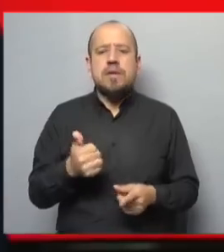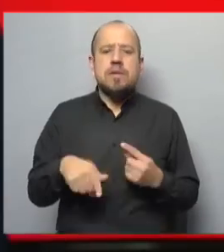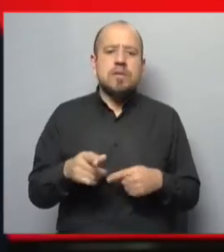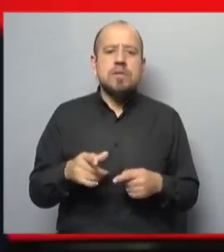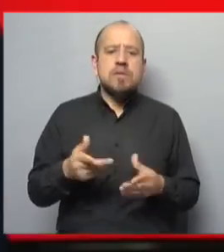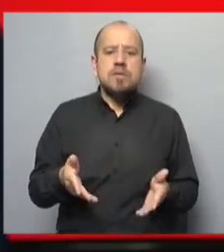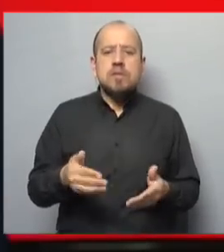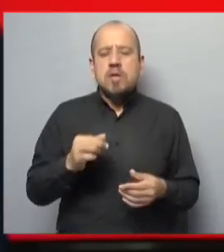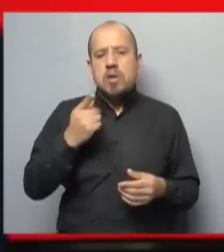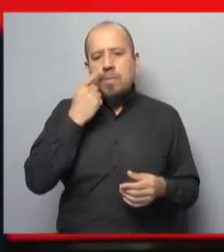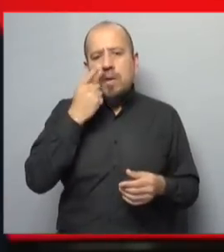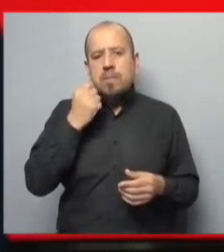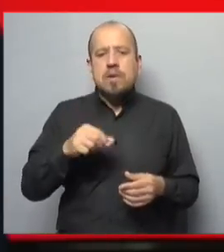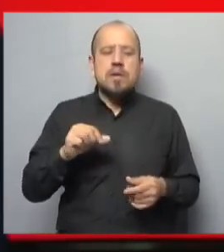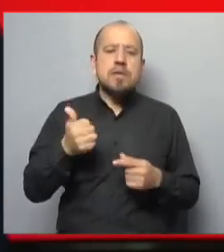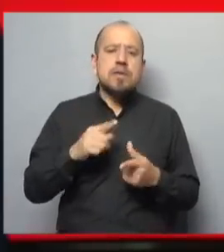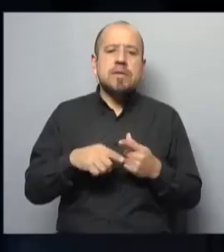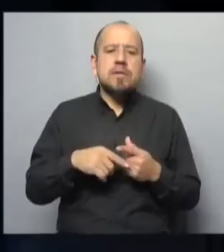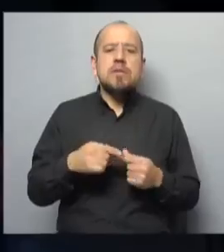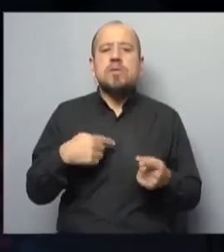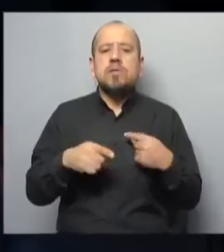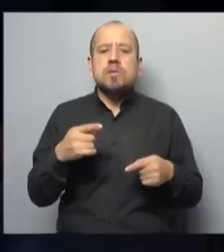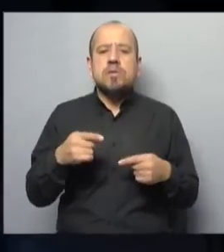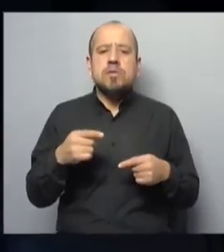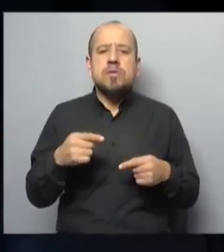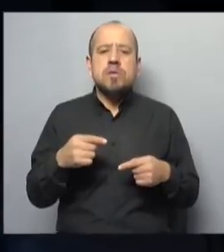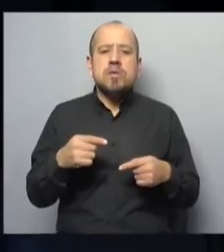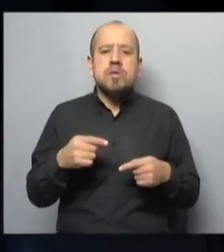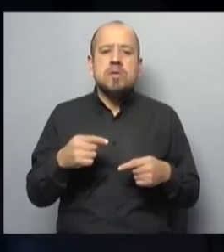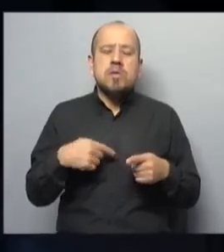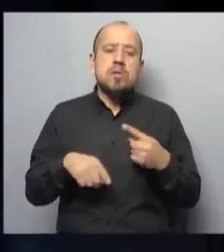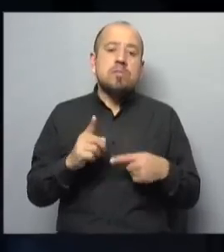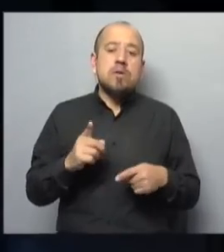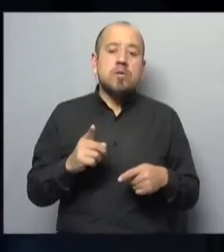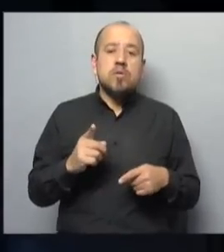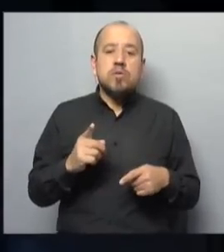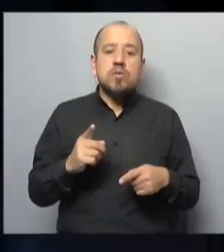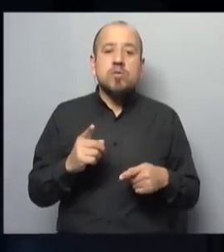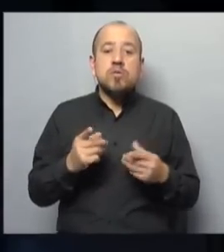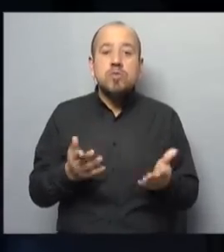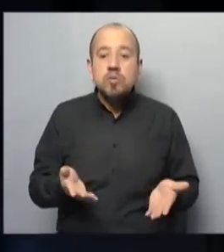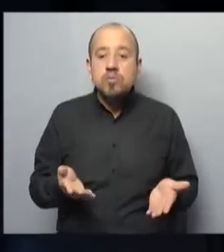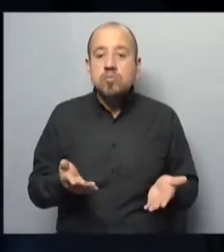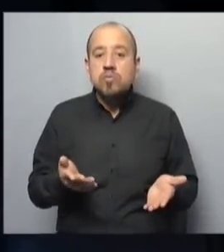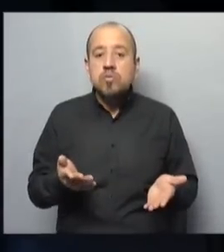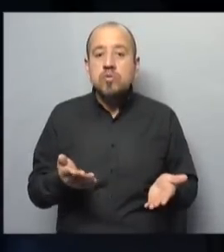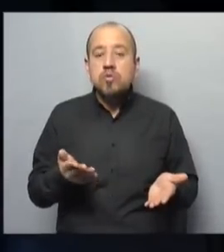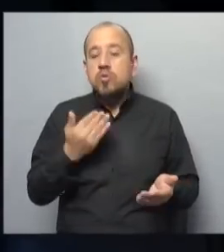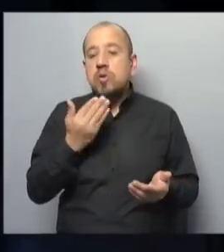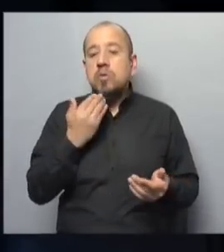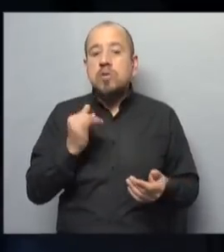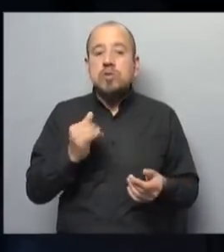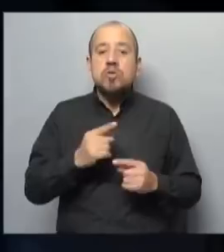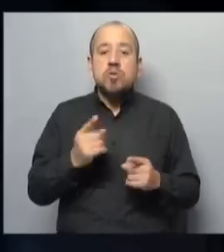los padres les gritan y todo eso pero en el fondo no sabemos si eso no es lo que